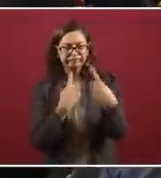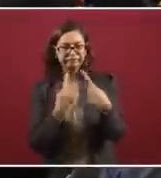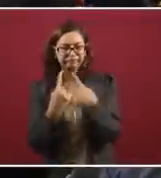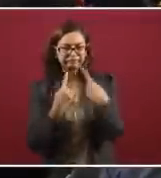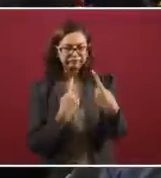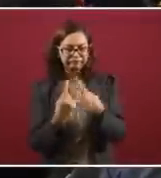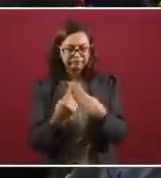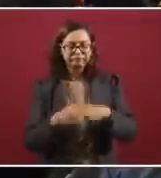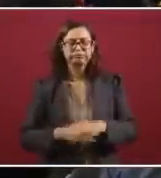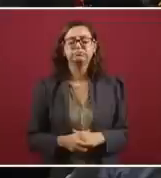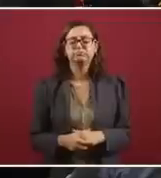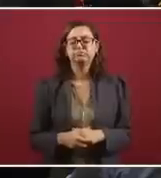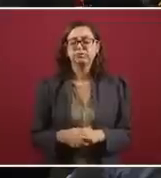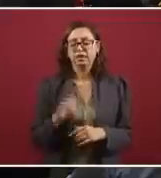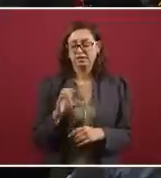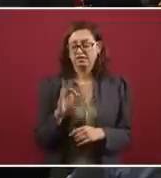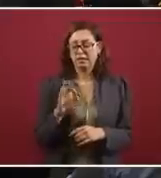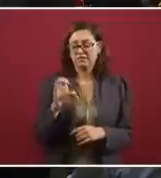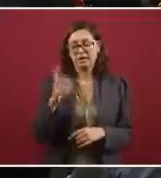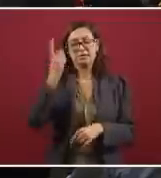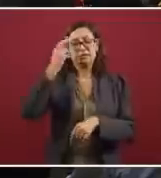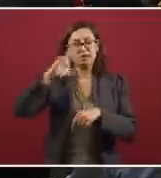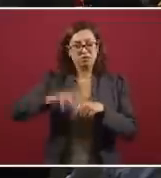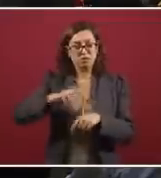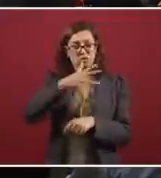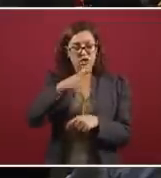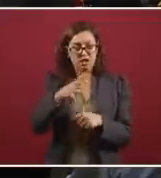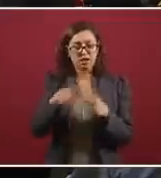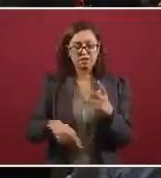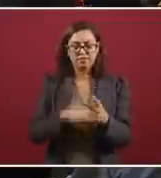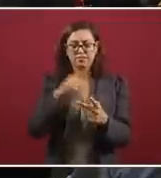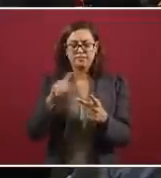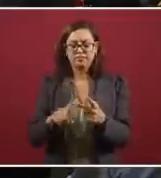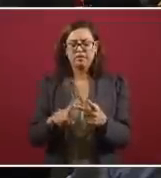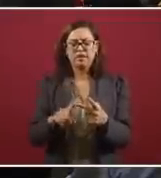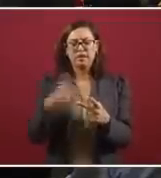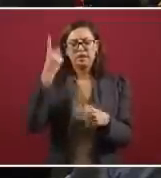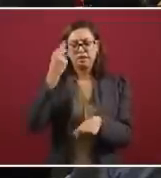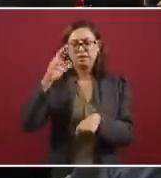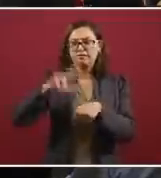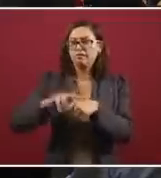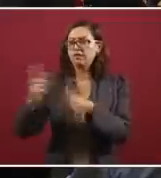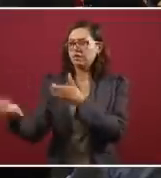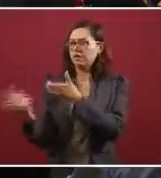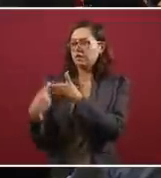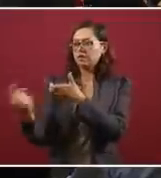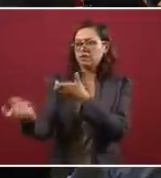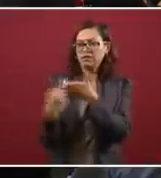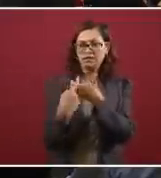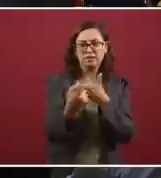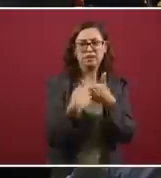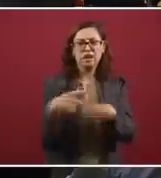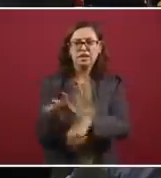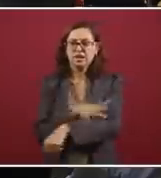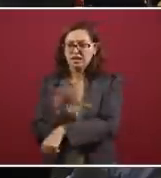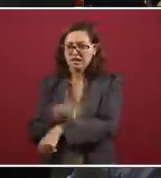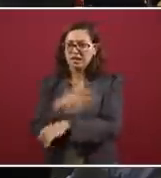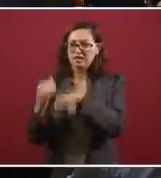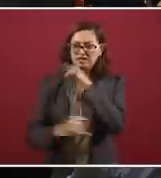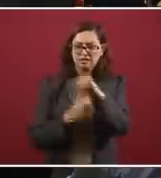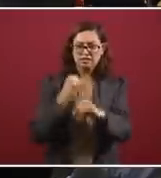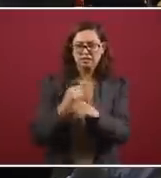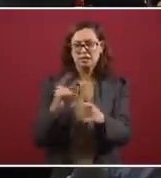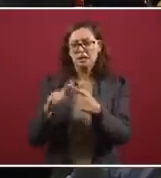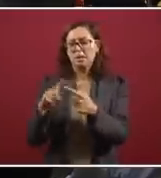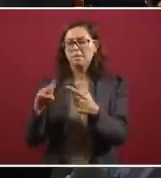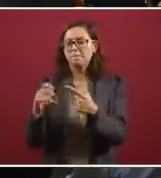CFE participaron el director general, el director de las filiales CFE Energía y CFE Internacional, Miguel